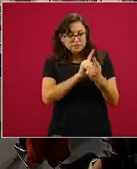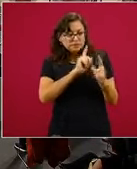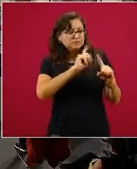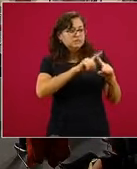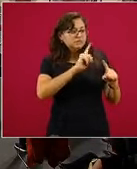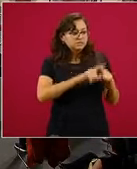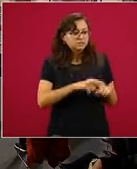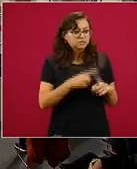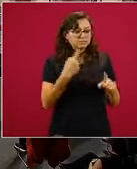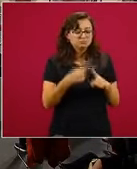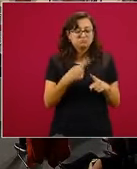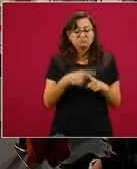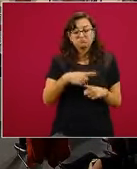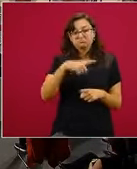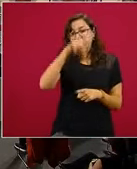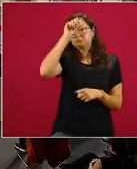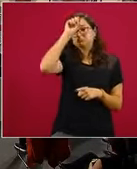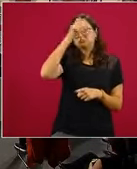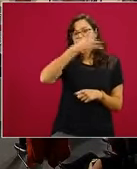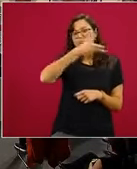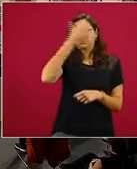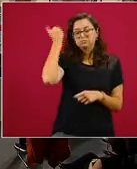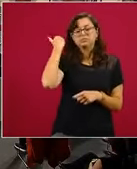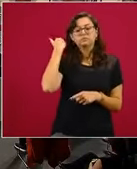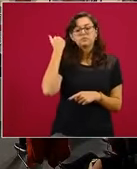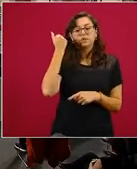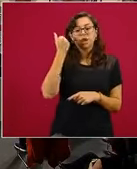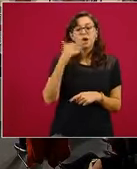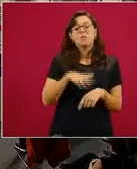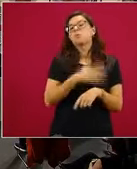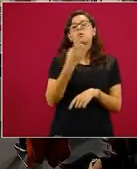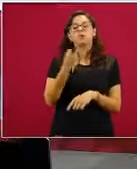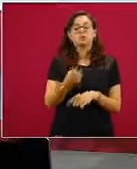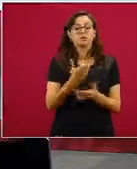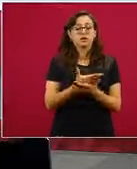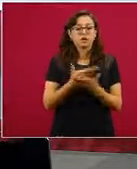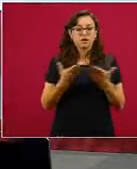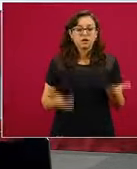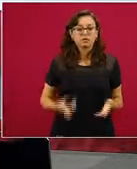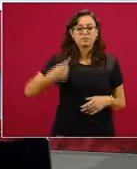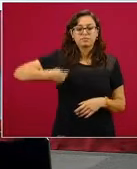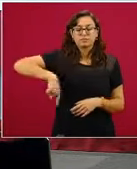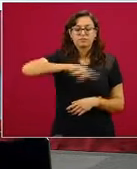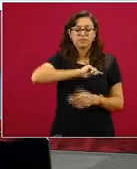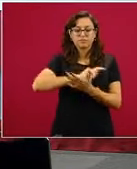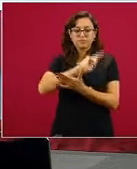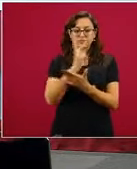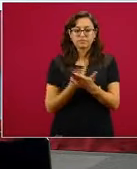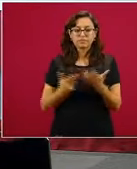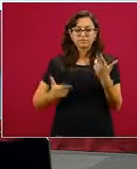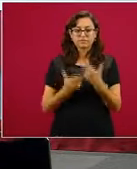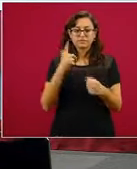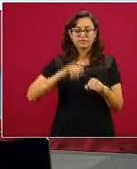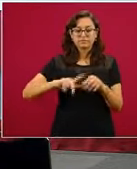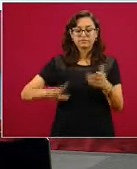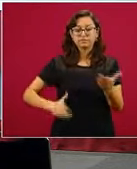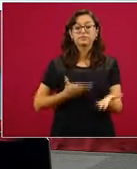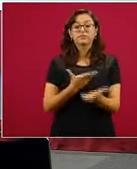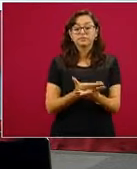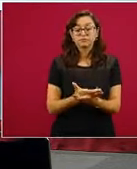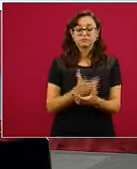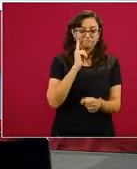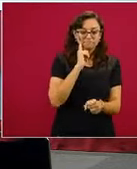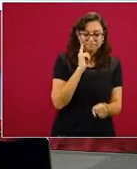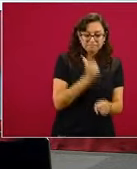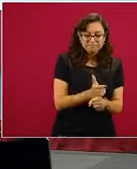dé este tratamiento. Entonces, parte de las situaciones o de los compromisos que tenemos como programa nacional, primeramente es el de la detección